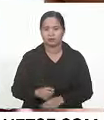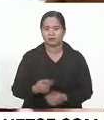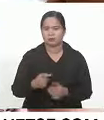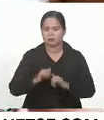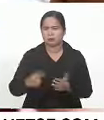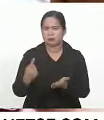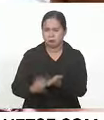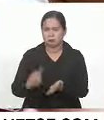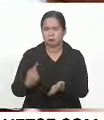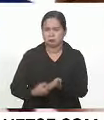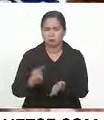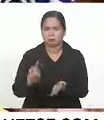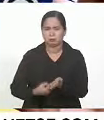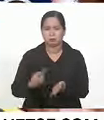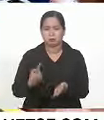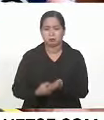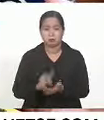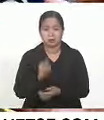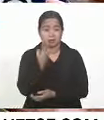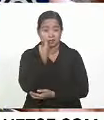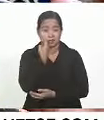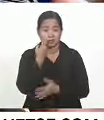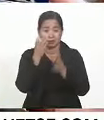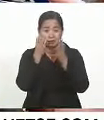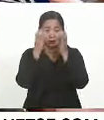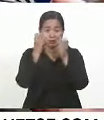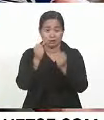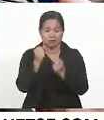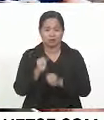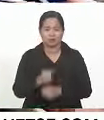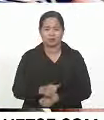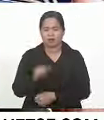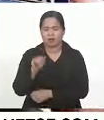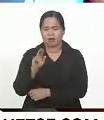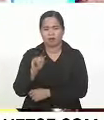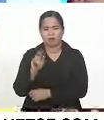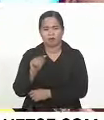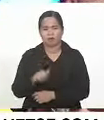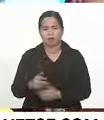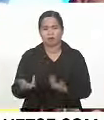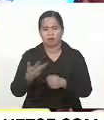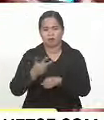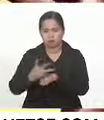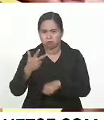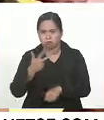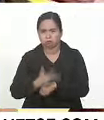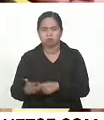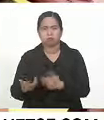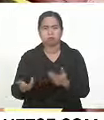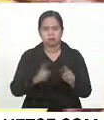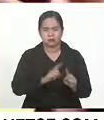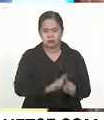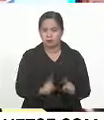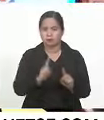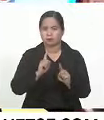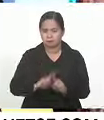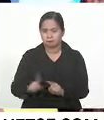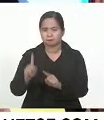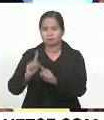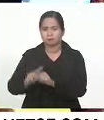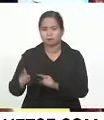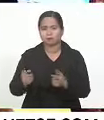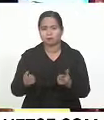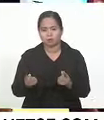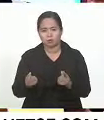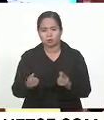lo conversaba o lo veía con el presidente Arévalo, hace poquito, el presidente de Guatemala, que estuvimos hace poco en su inauguración. Cuando uno